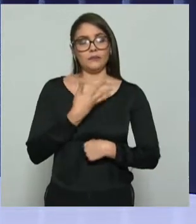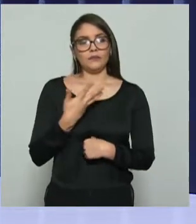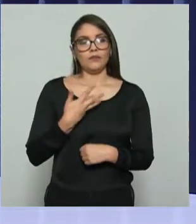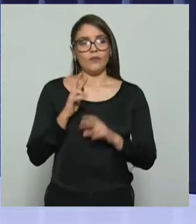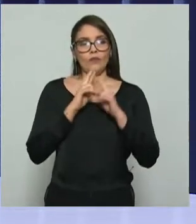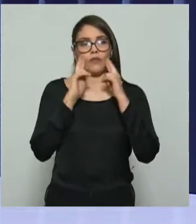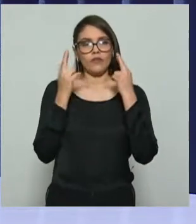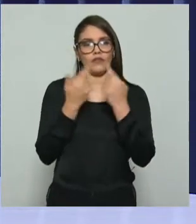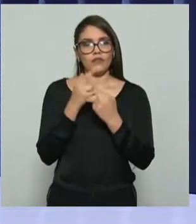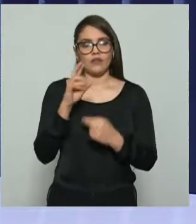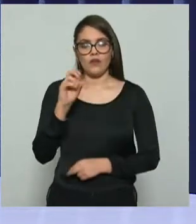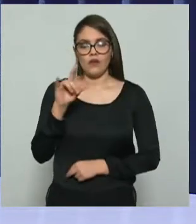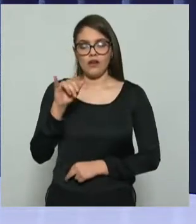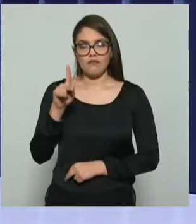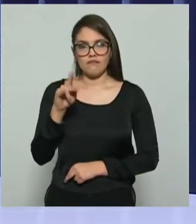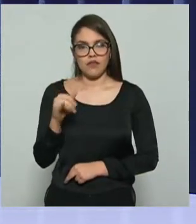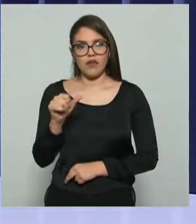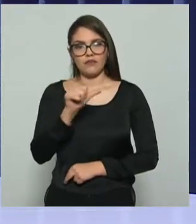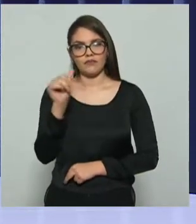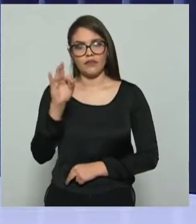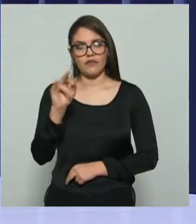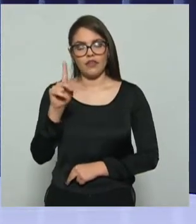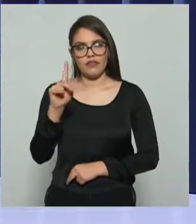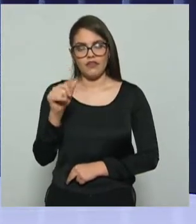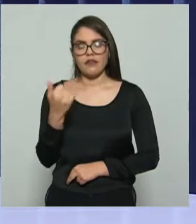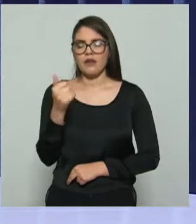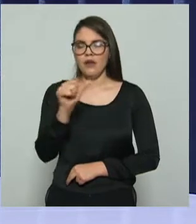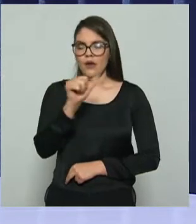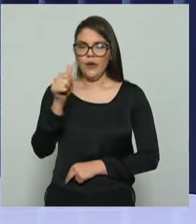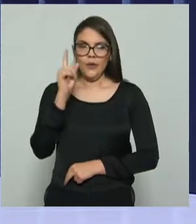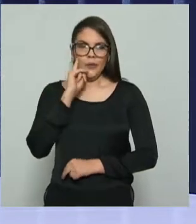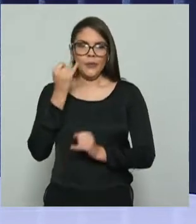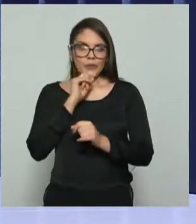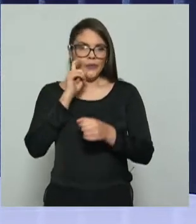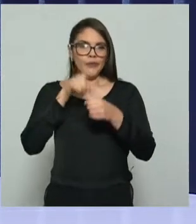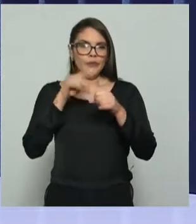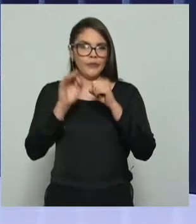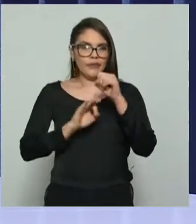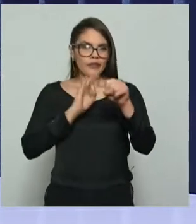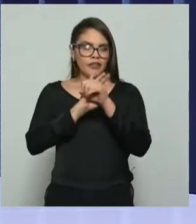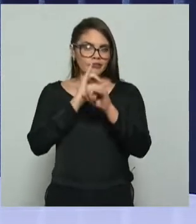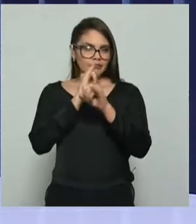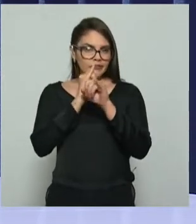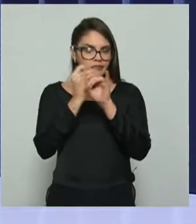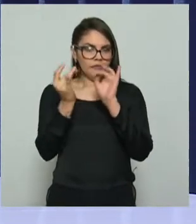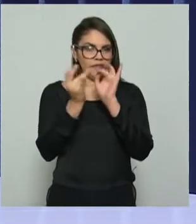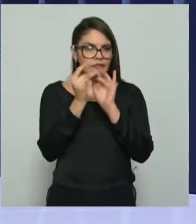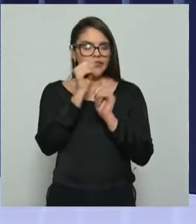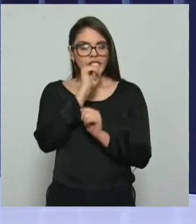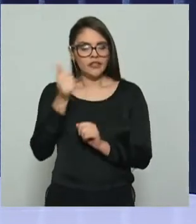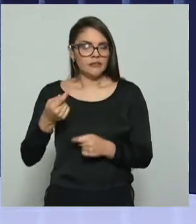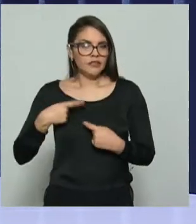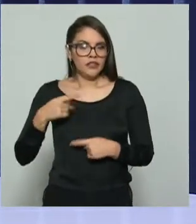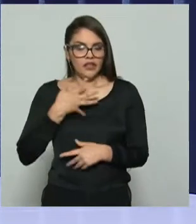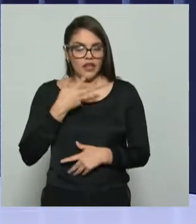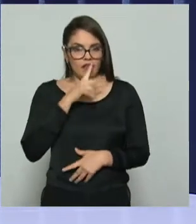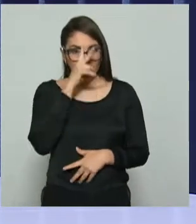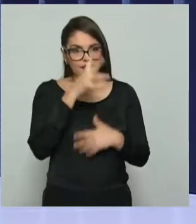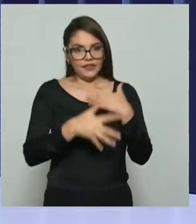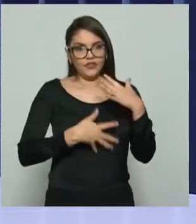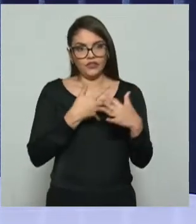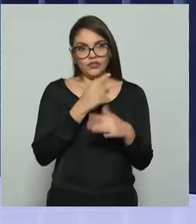Olimpia Coral, Frida Gómez y el resto de mujeres que pertenecen también a Defensoras Digitales, junto con las víctimas sobrevivientes de la violencia